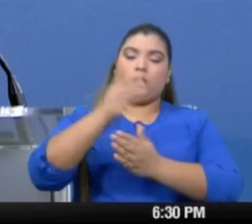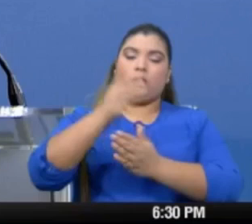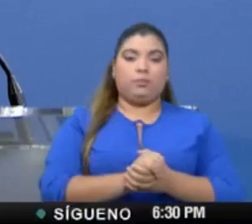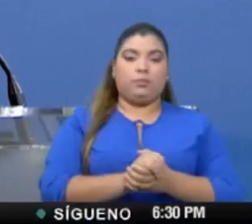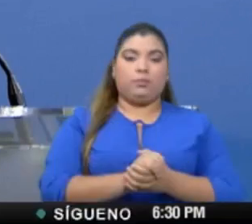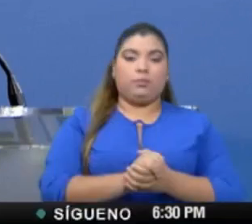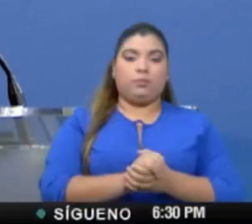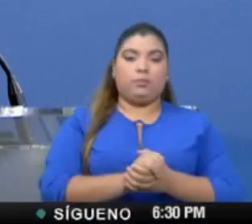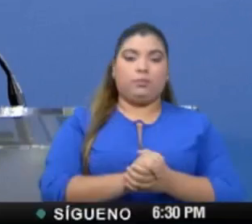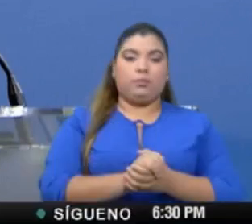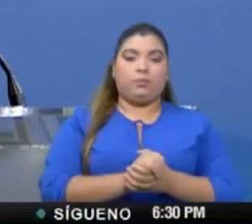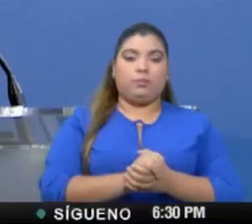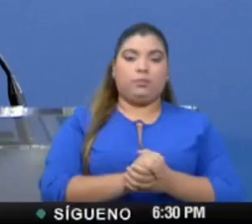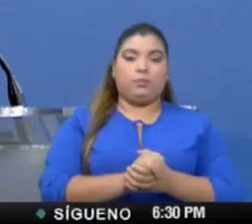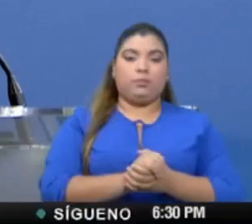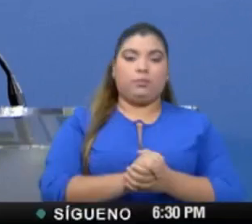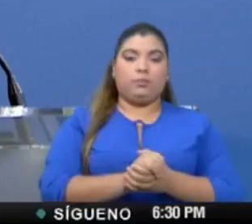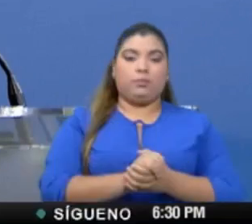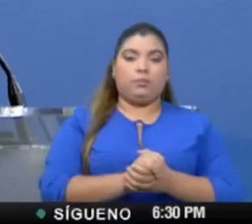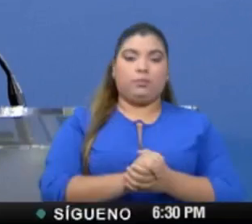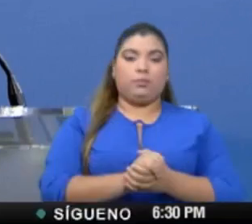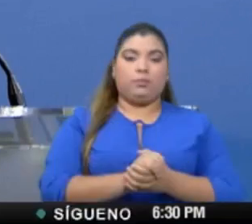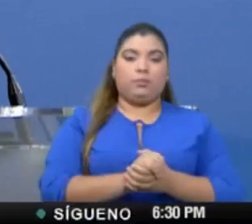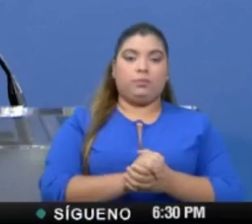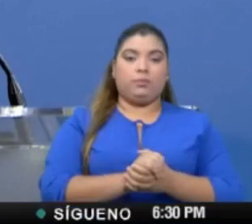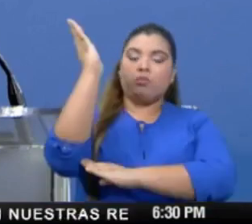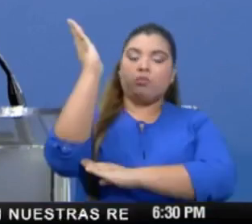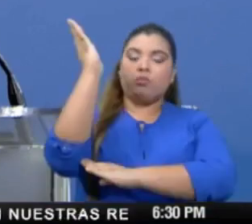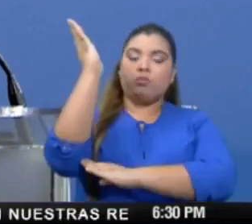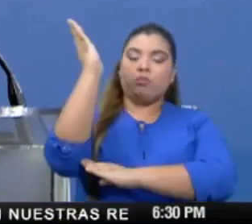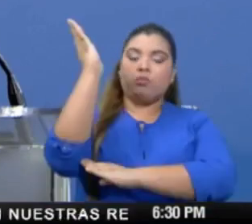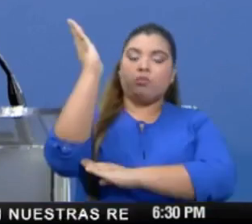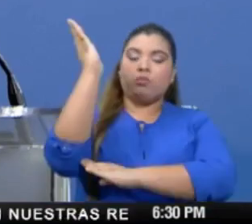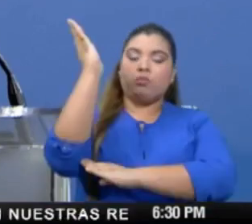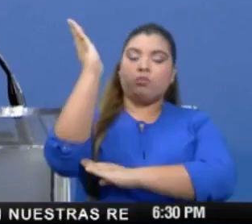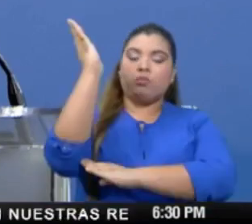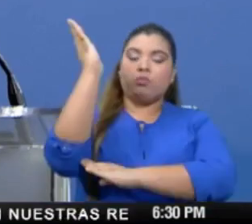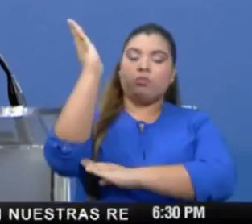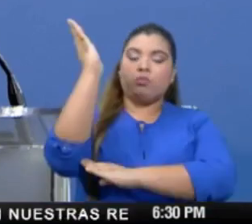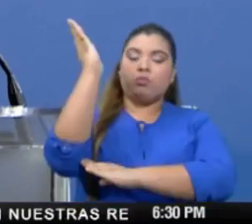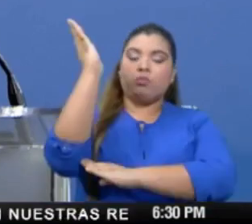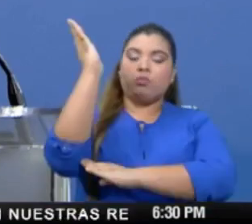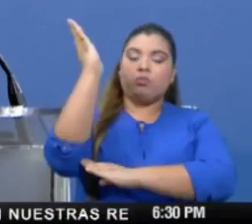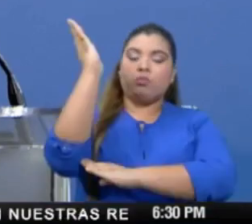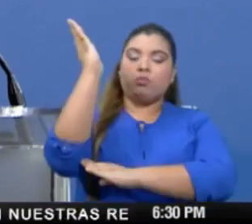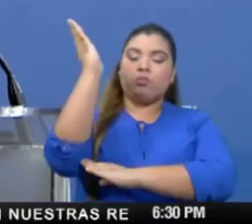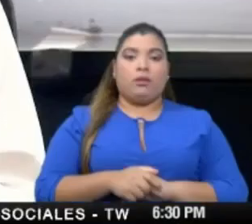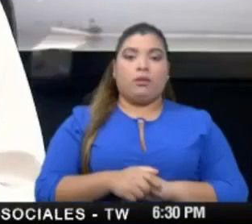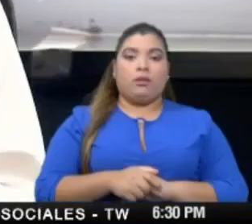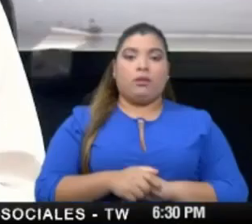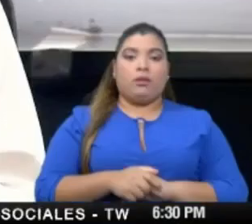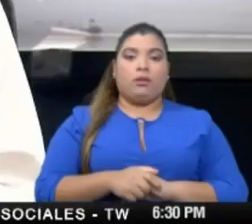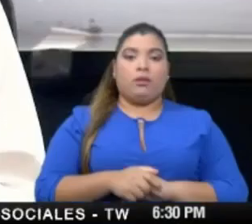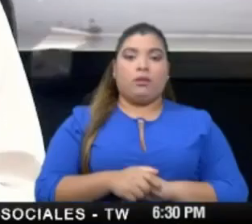de la Caja de Seguro Social, el doctor Enrique Lao Cortés. Buenas tardes, doctor Lao. Buenas tardes, Aris.